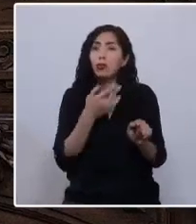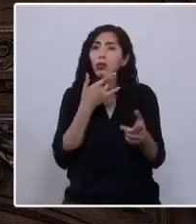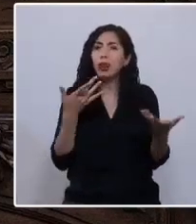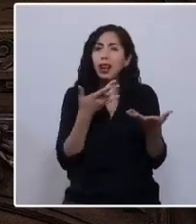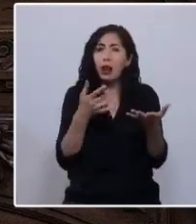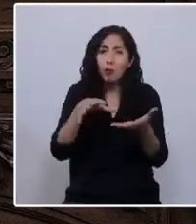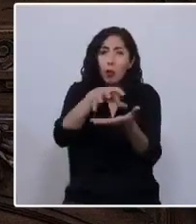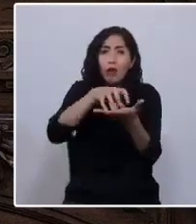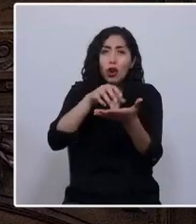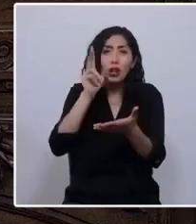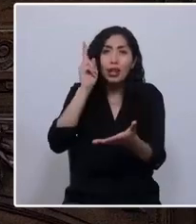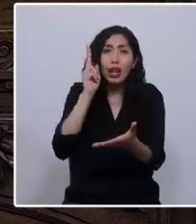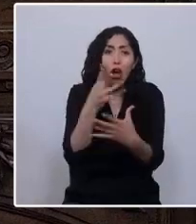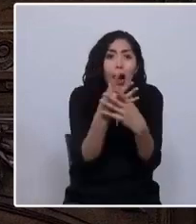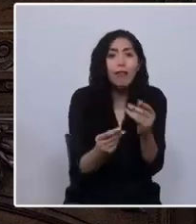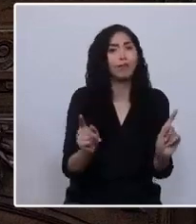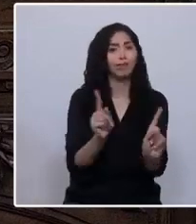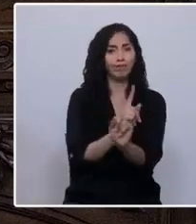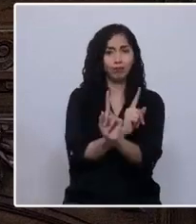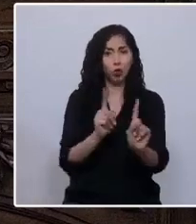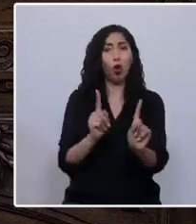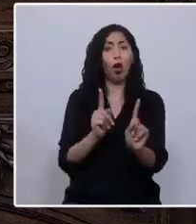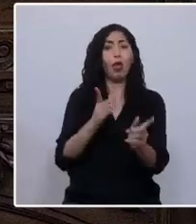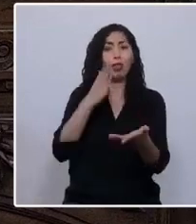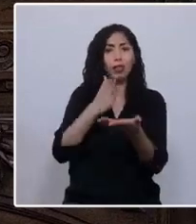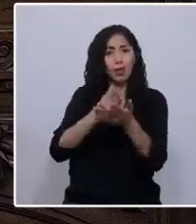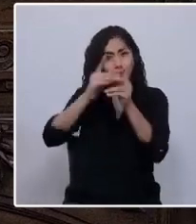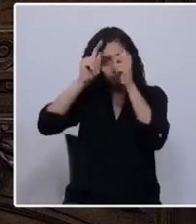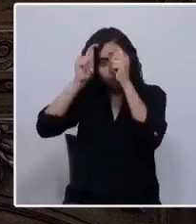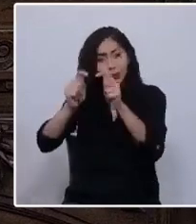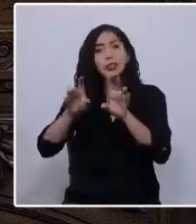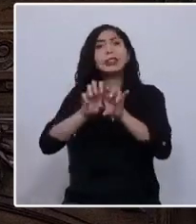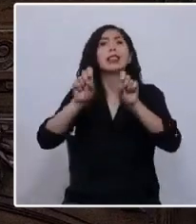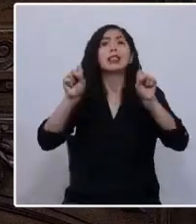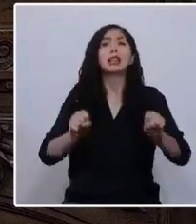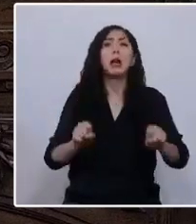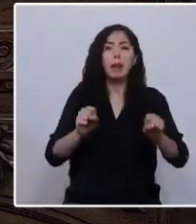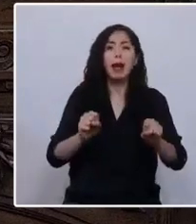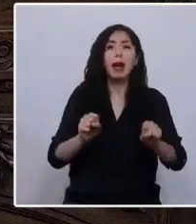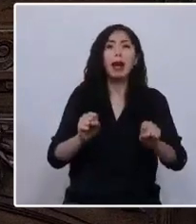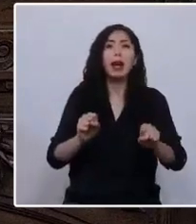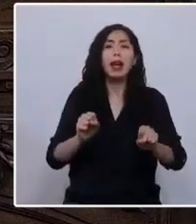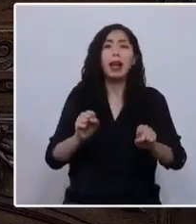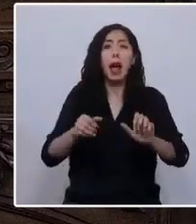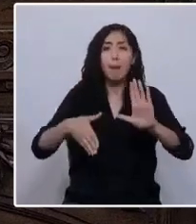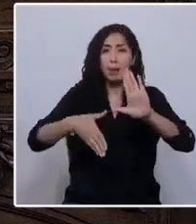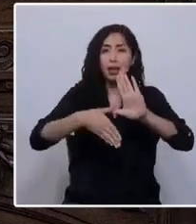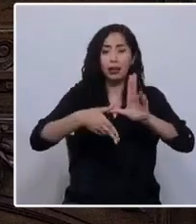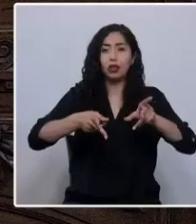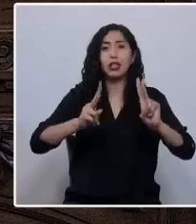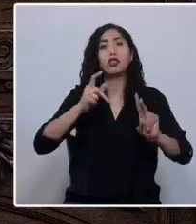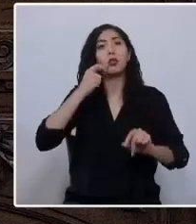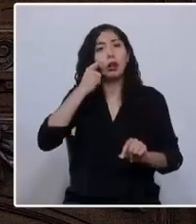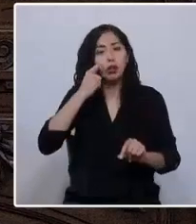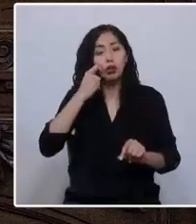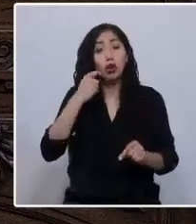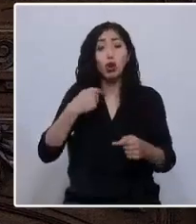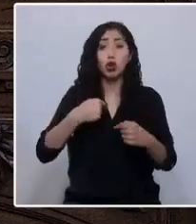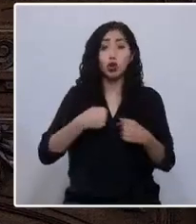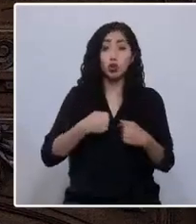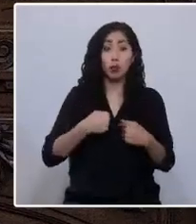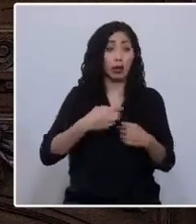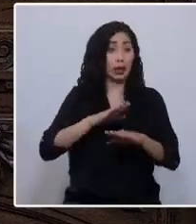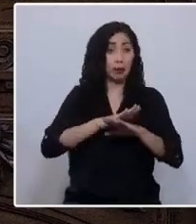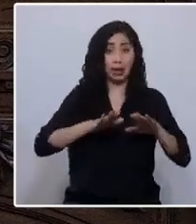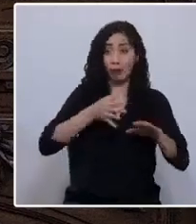originarios y han sido reconocidos por el sistema interamericano de derechos humanos no puedo terminar mi discurso sin